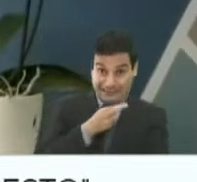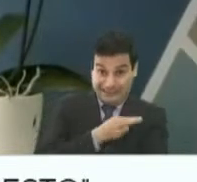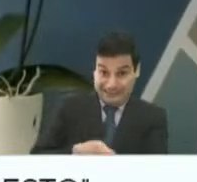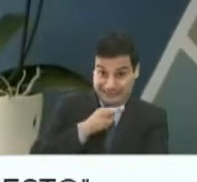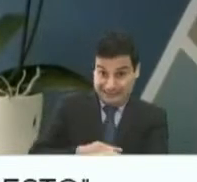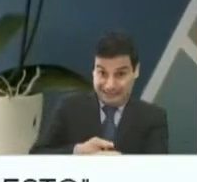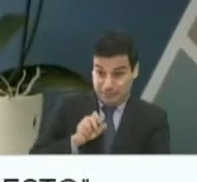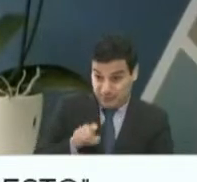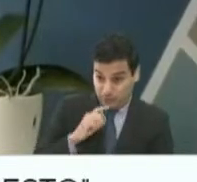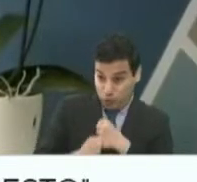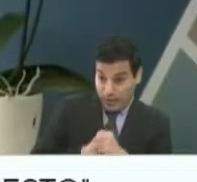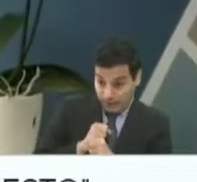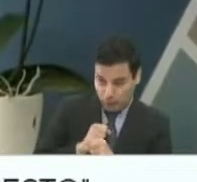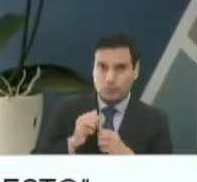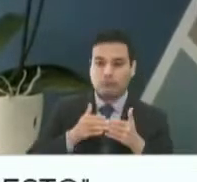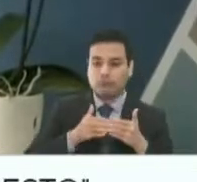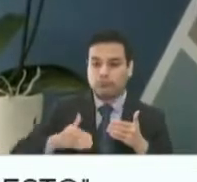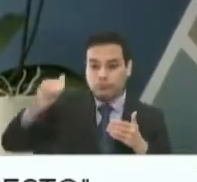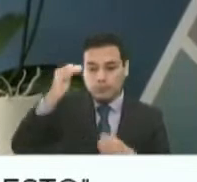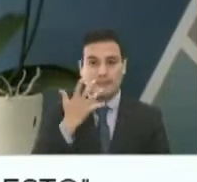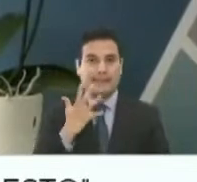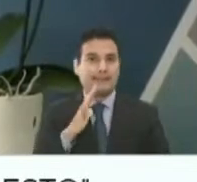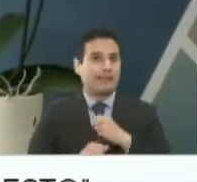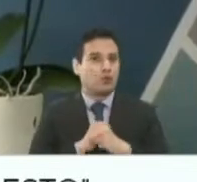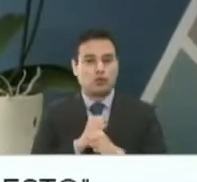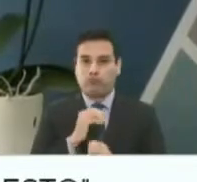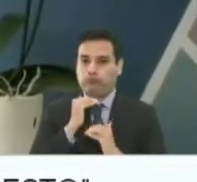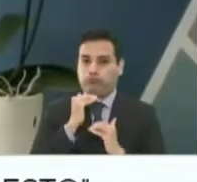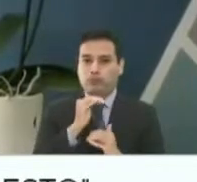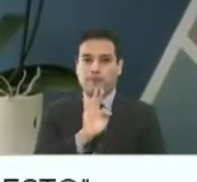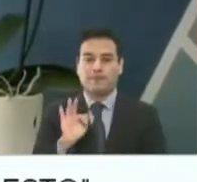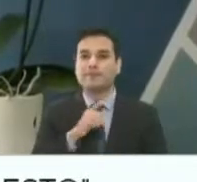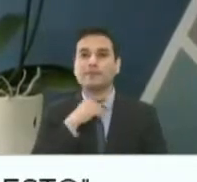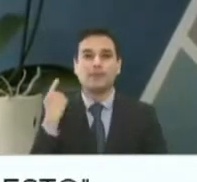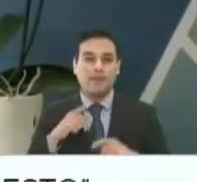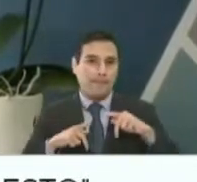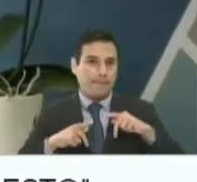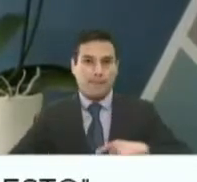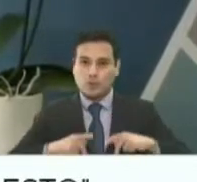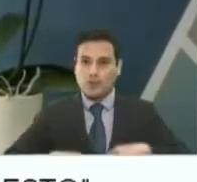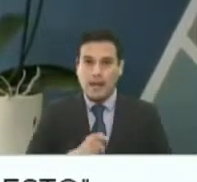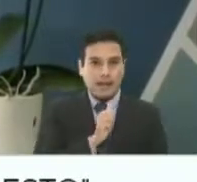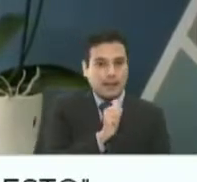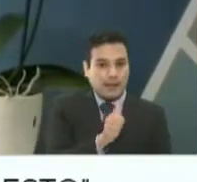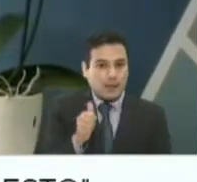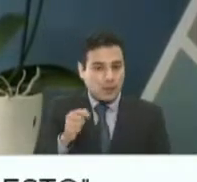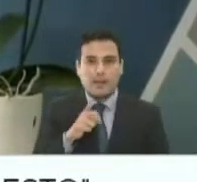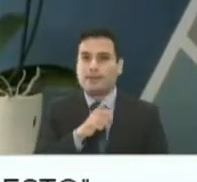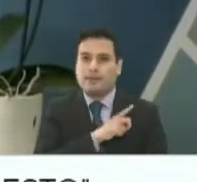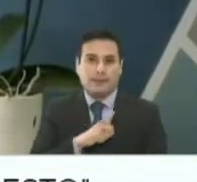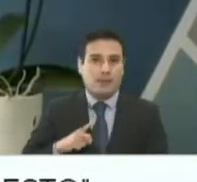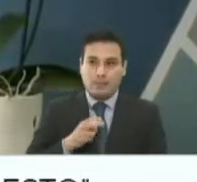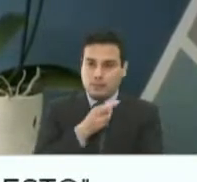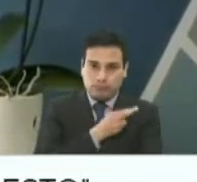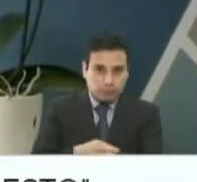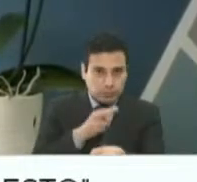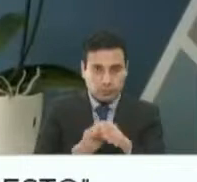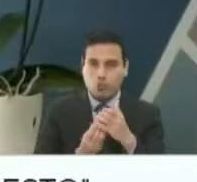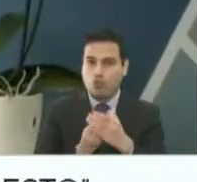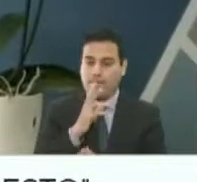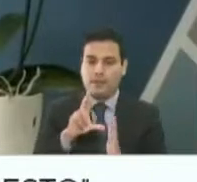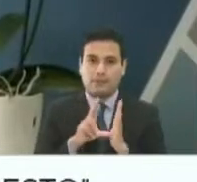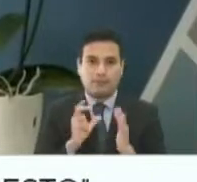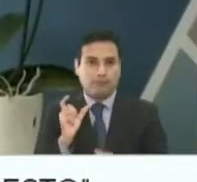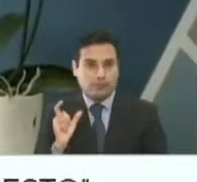como dice la ley, necesitas casi 1 millón de funcionarios de casilla. A esos hay que seleccionarlos como si fuera una elección normal, una elección